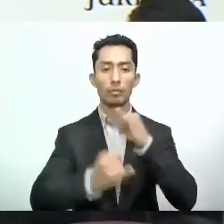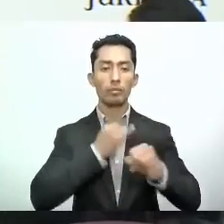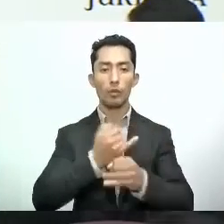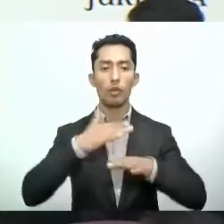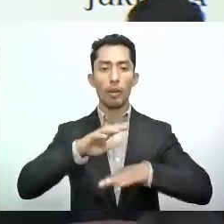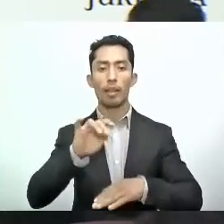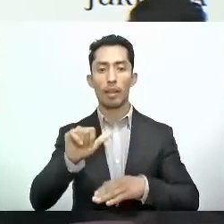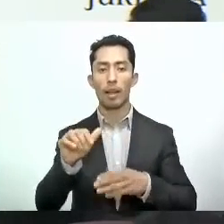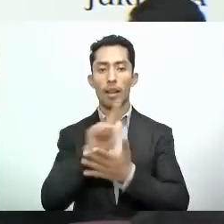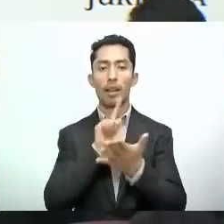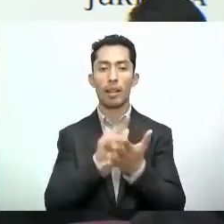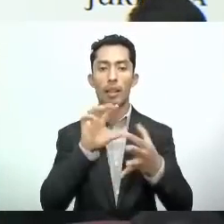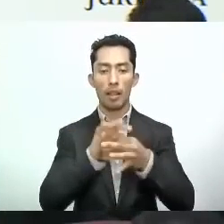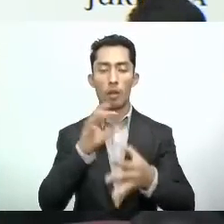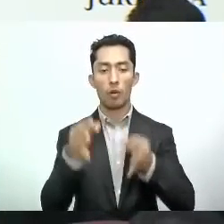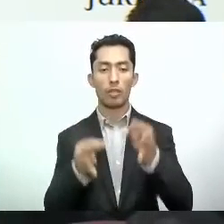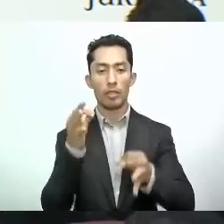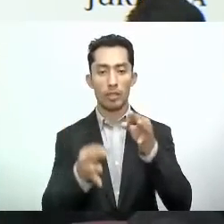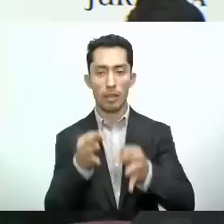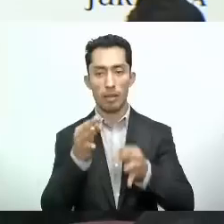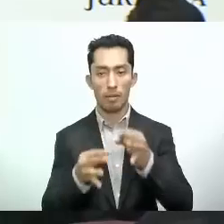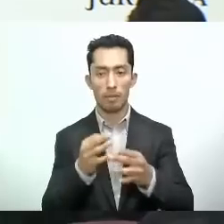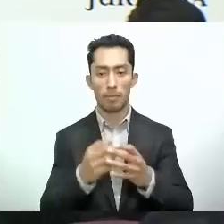y Legitimidad Judicial.